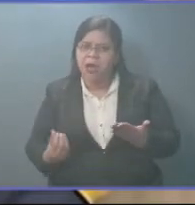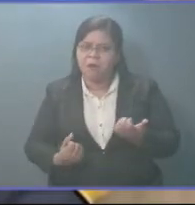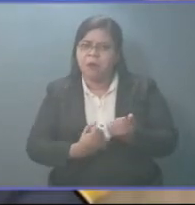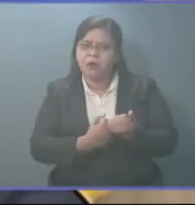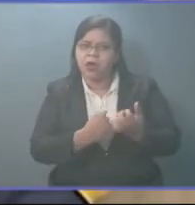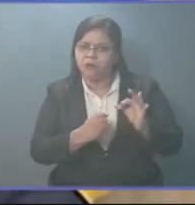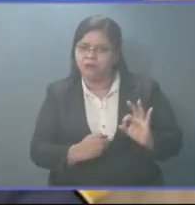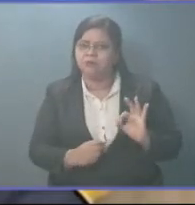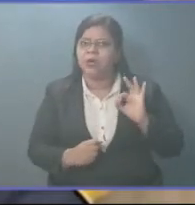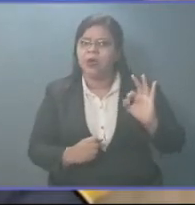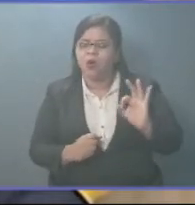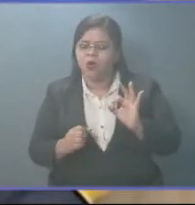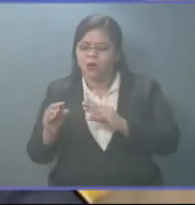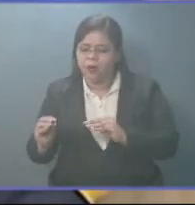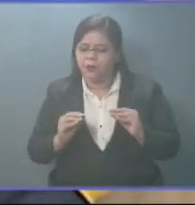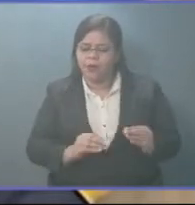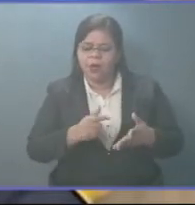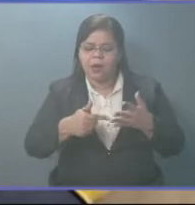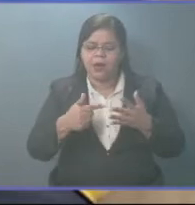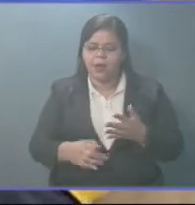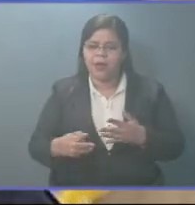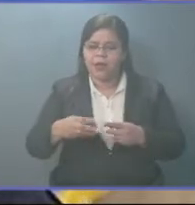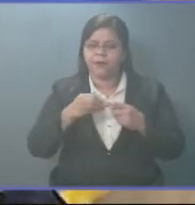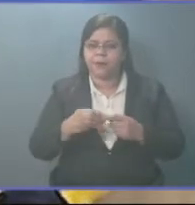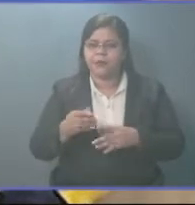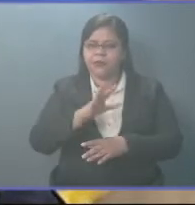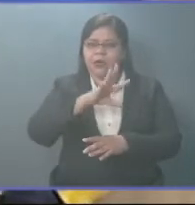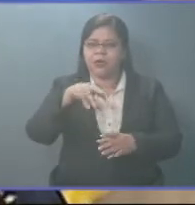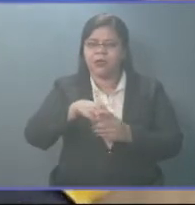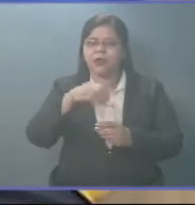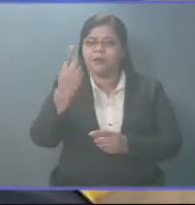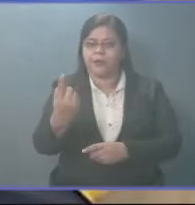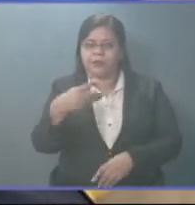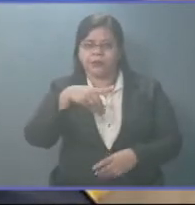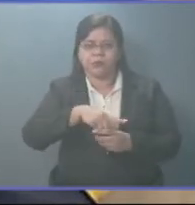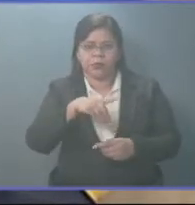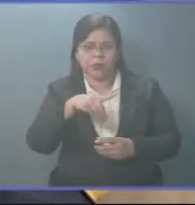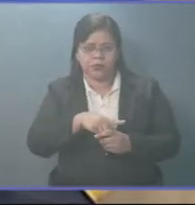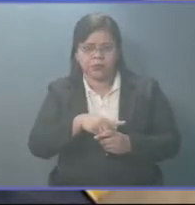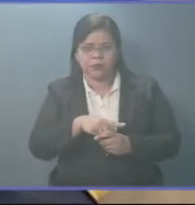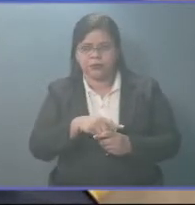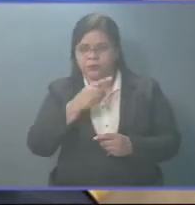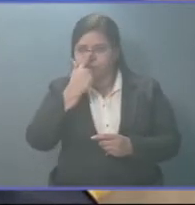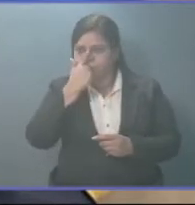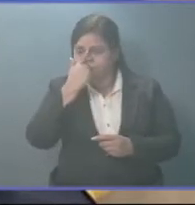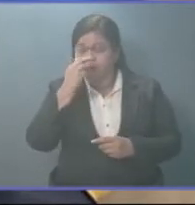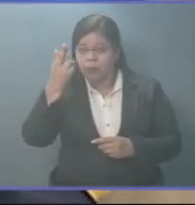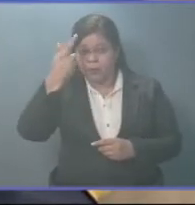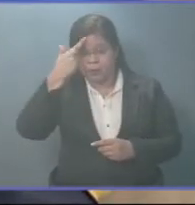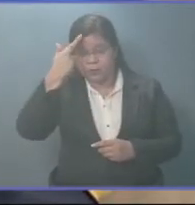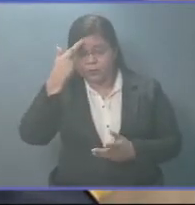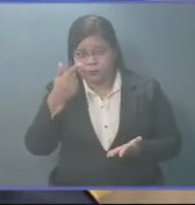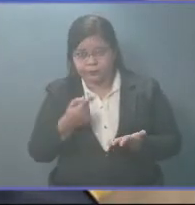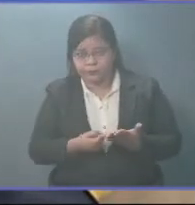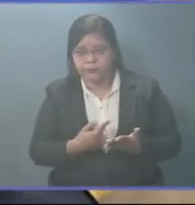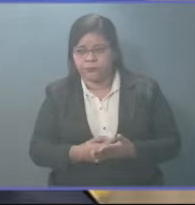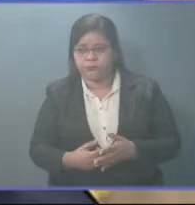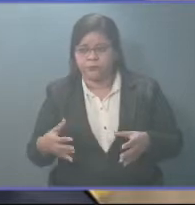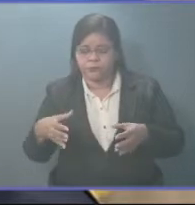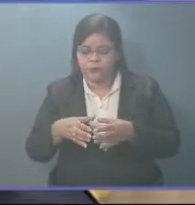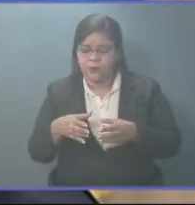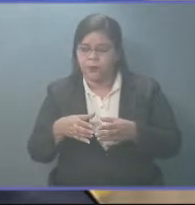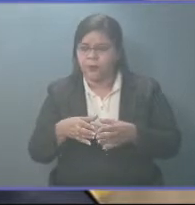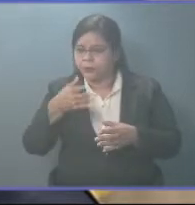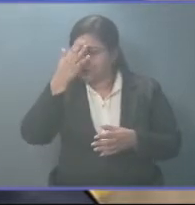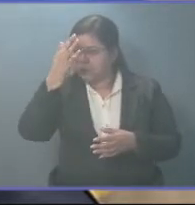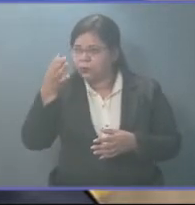mejor aplicabilidad de la Ley Especial de Inclusión de las Personas con Discapacidad, en razón de lo cual la Comisión es del